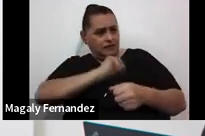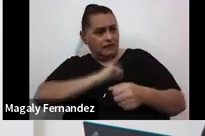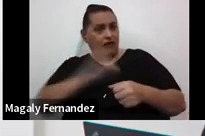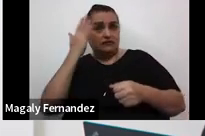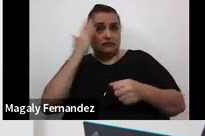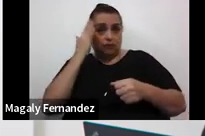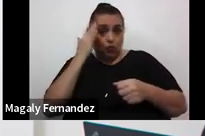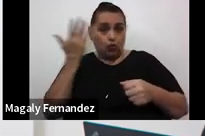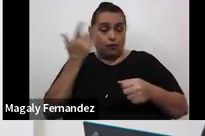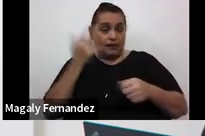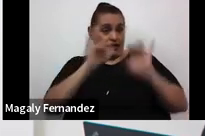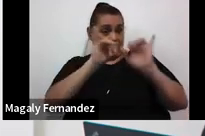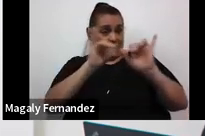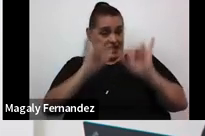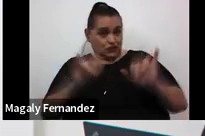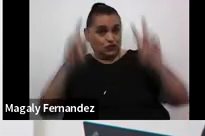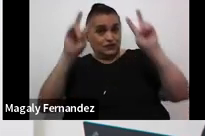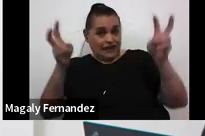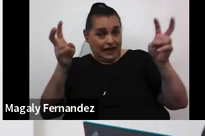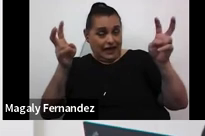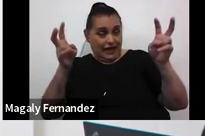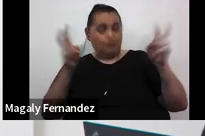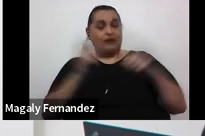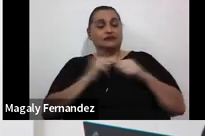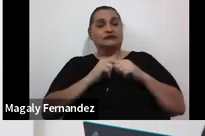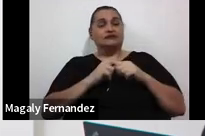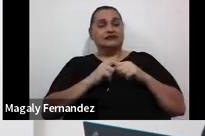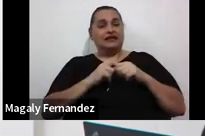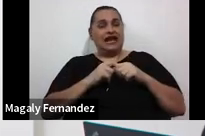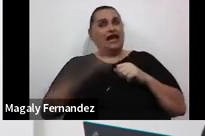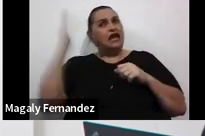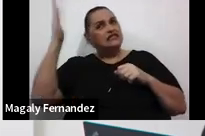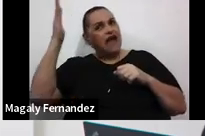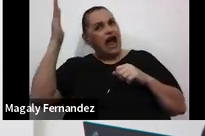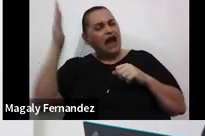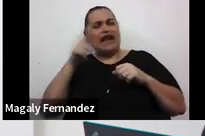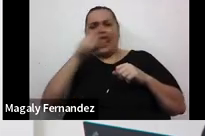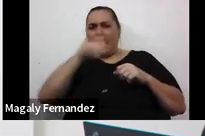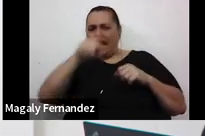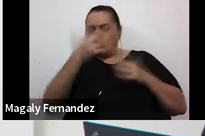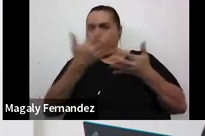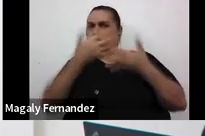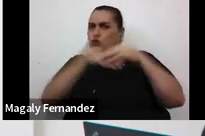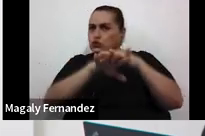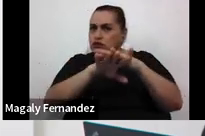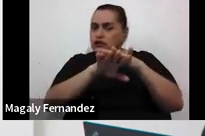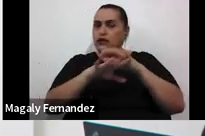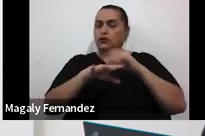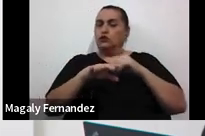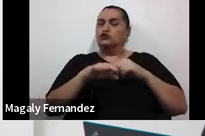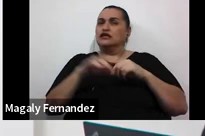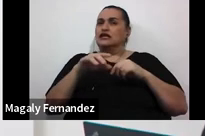por estos temas y más allá de de una charla por ser inclusiva por ser